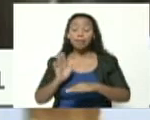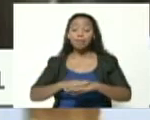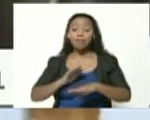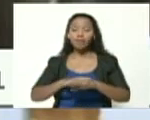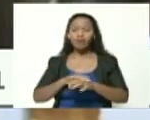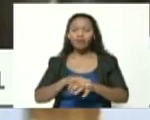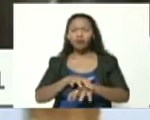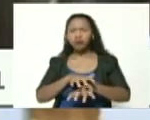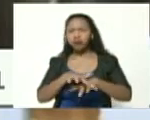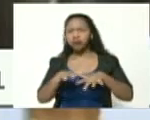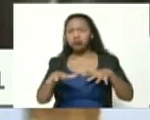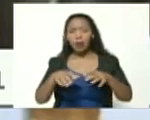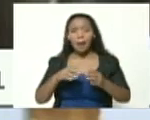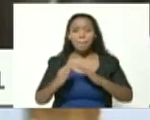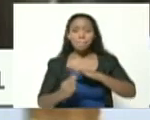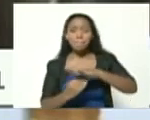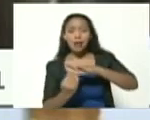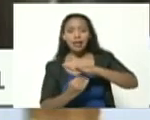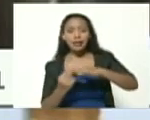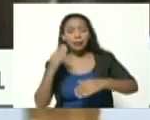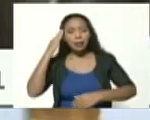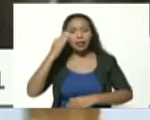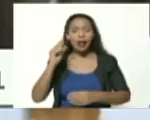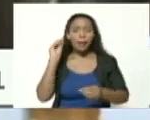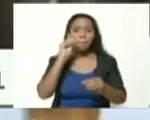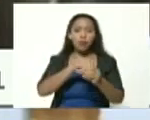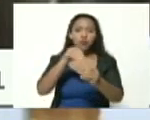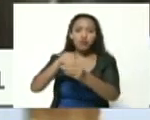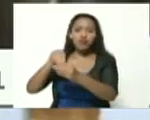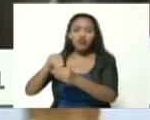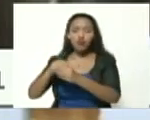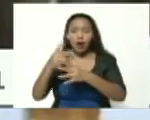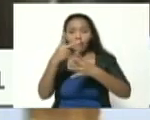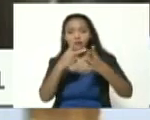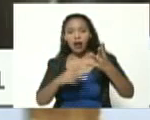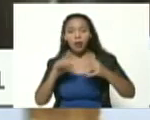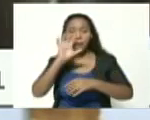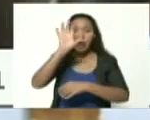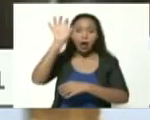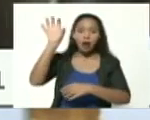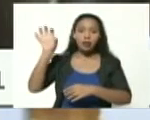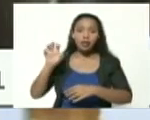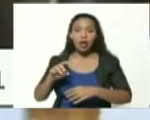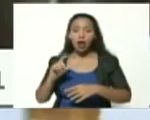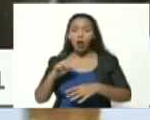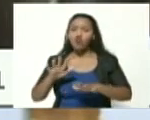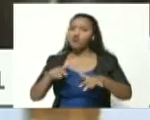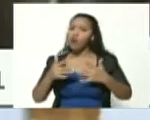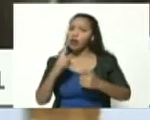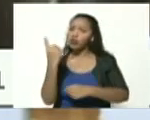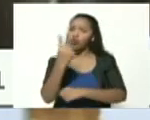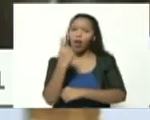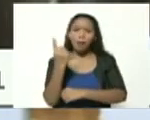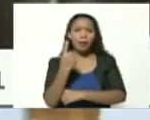numerosas bases militares instaladas en varios países, con las cuales no solo ultrajan los